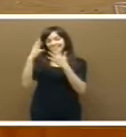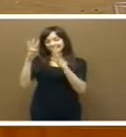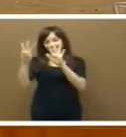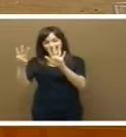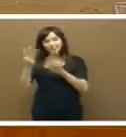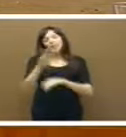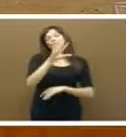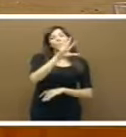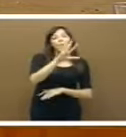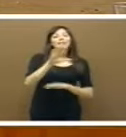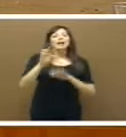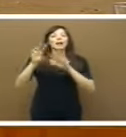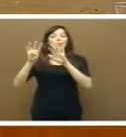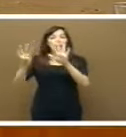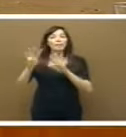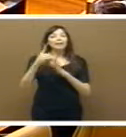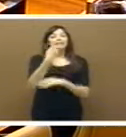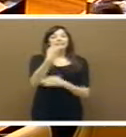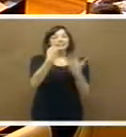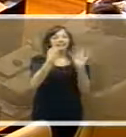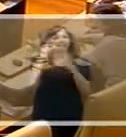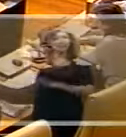61. Entramos en votación.